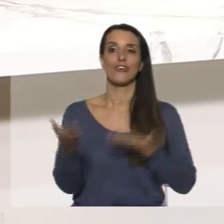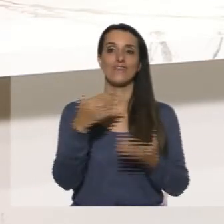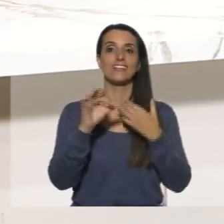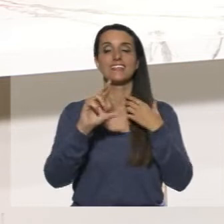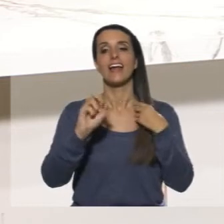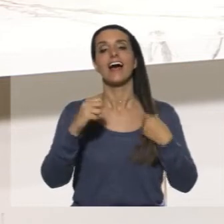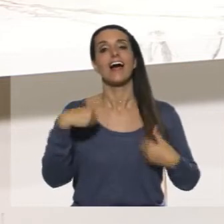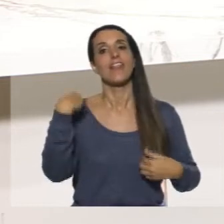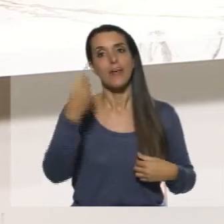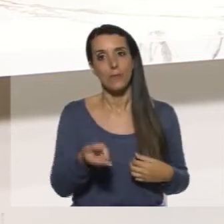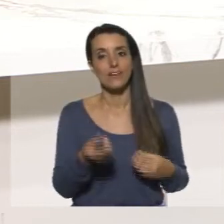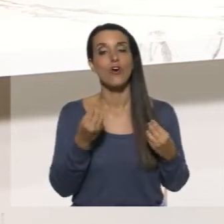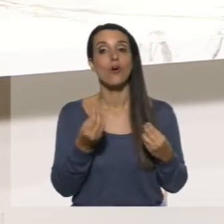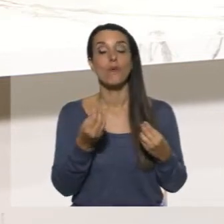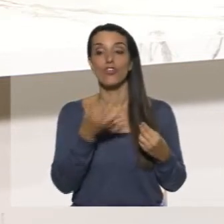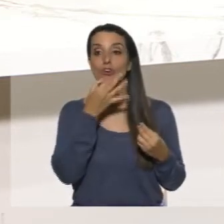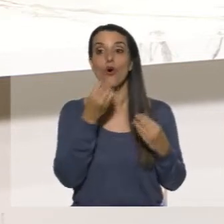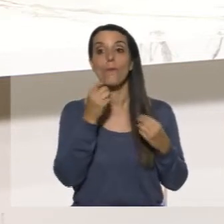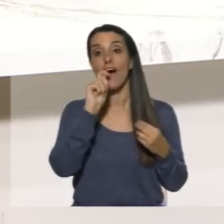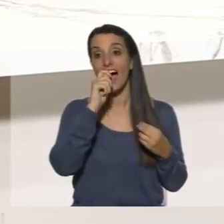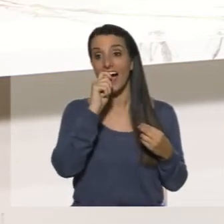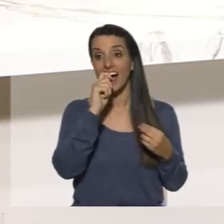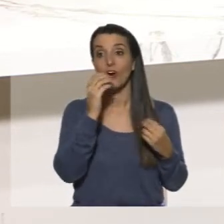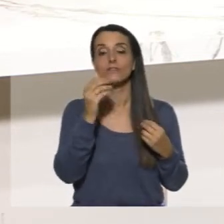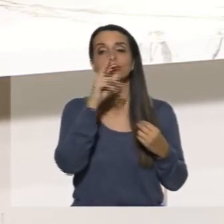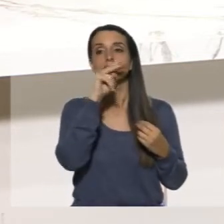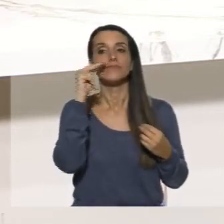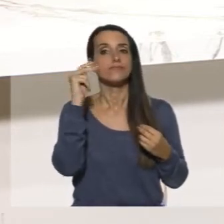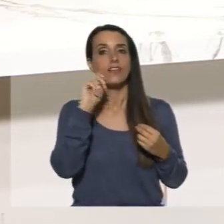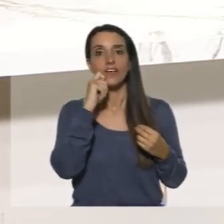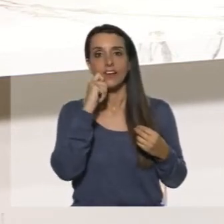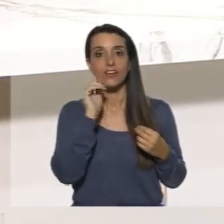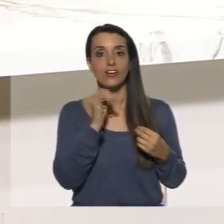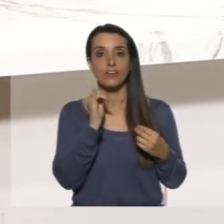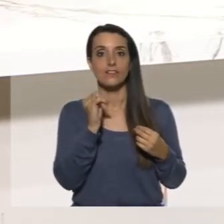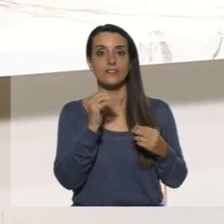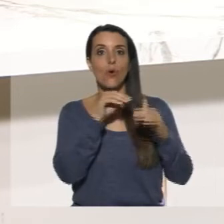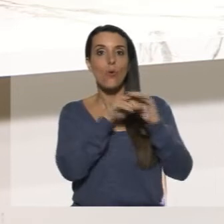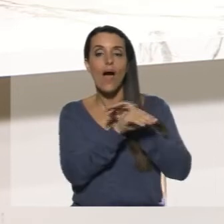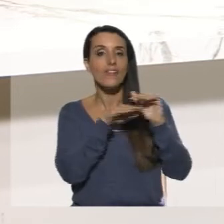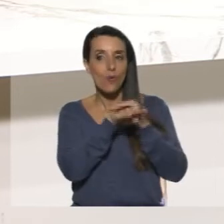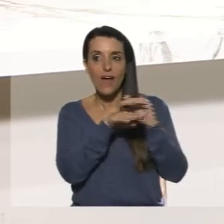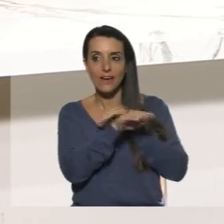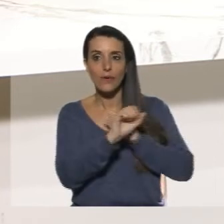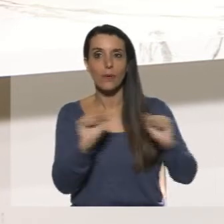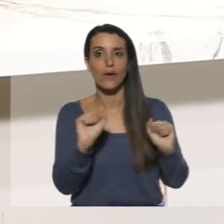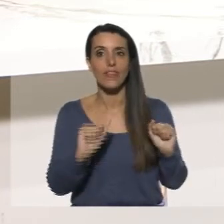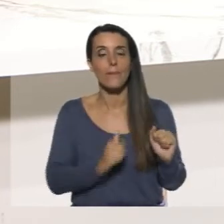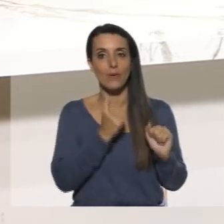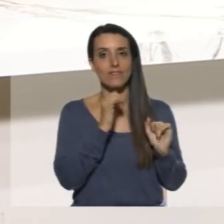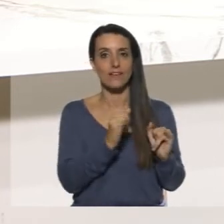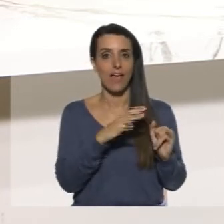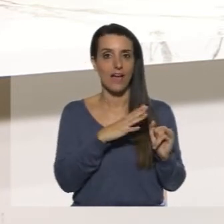ya preparamos para almorzar. Te digo que me dejaste acá este ajo con un aroma tan grande. Sí, ese se puede utilizar, todavía le